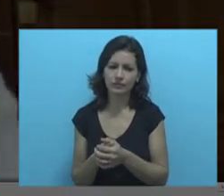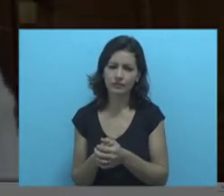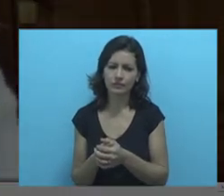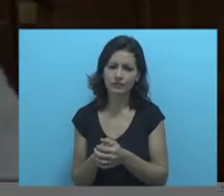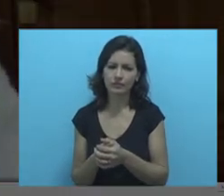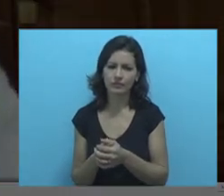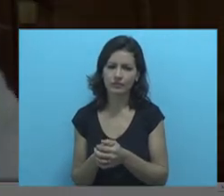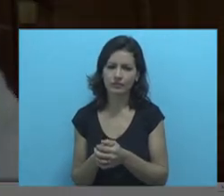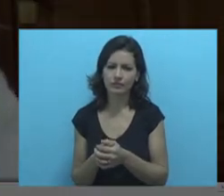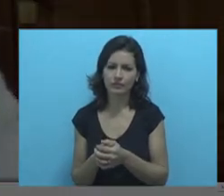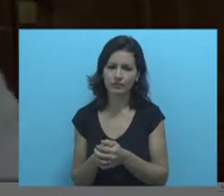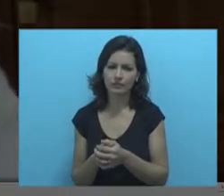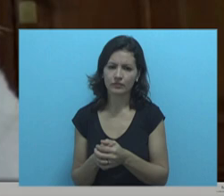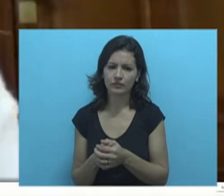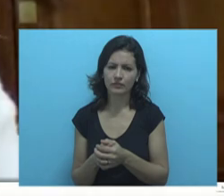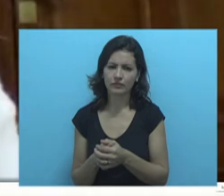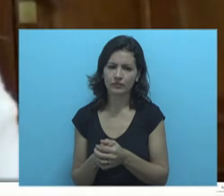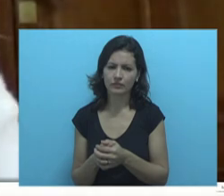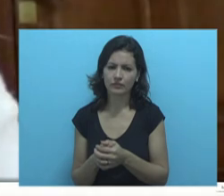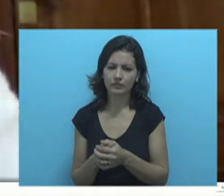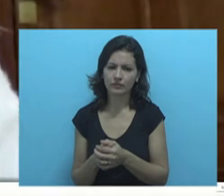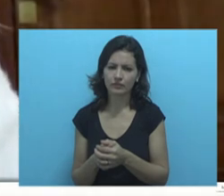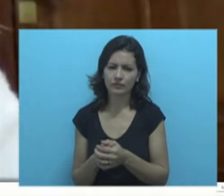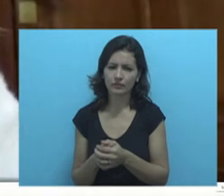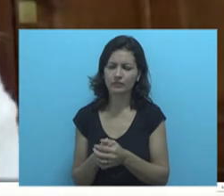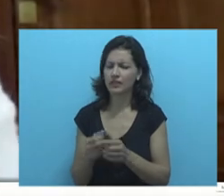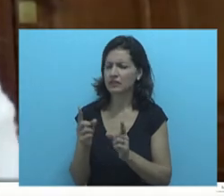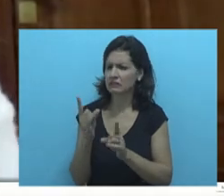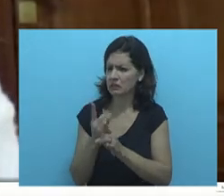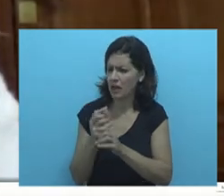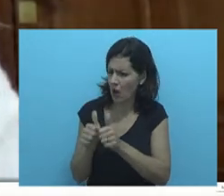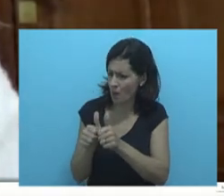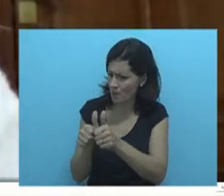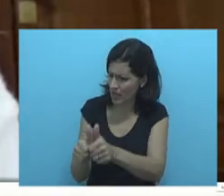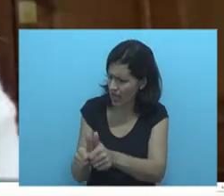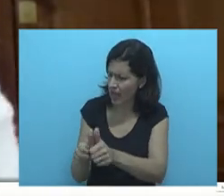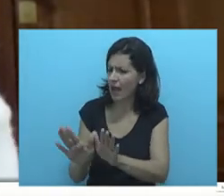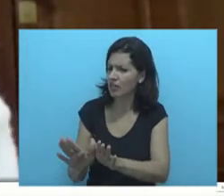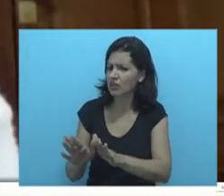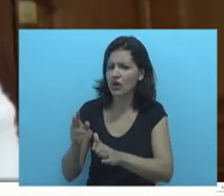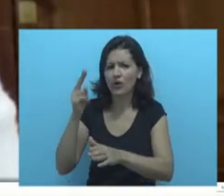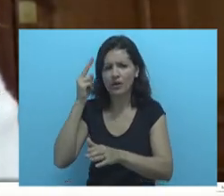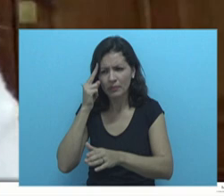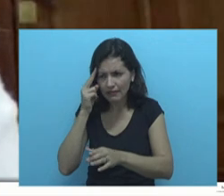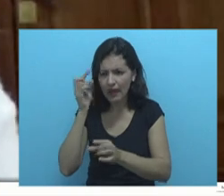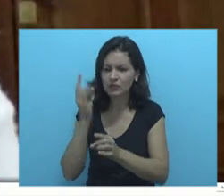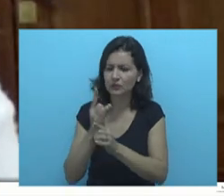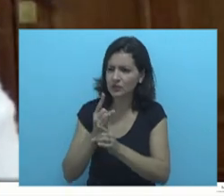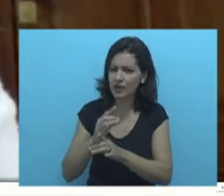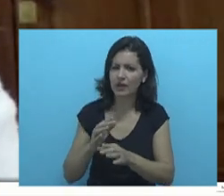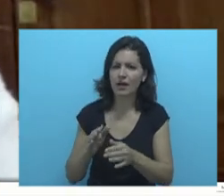que lo hizo acompañando, sin impedir, sin obstruir, sin pisar cabezas, sin poner un